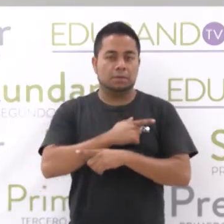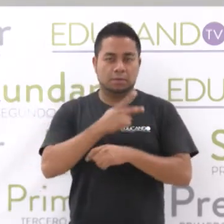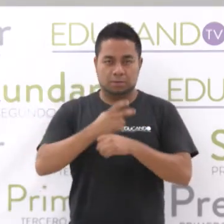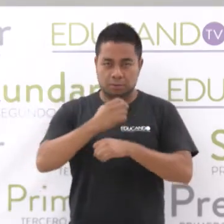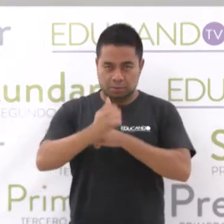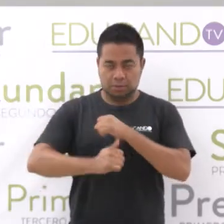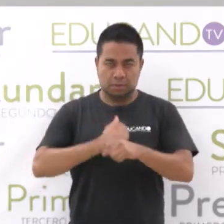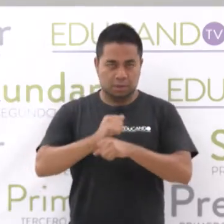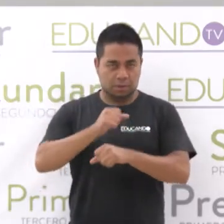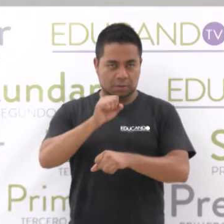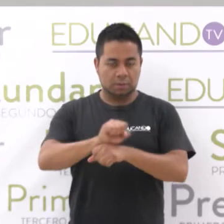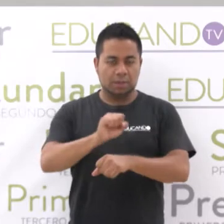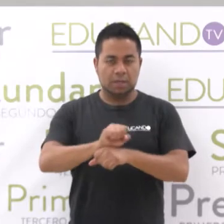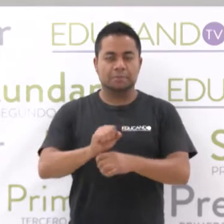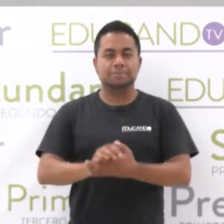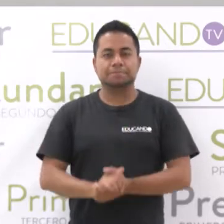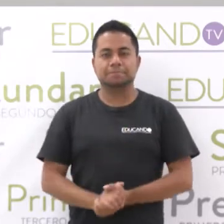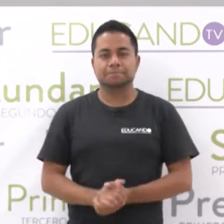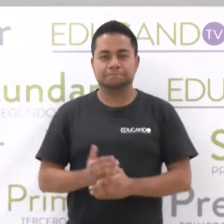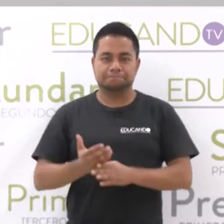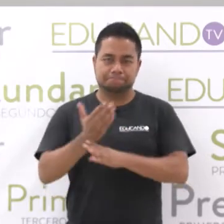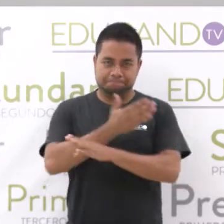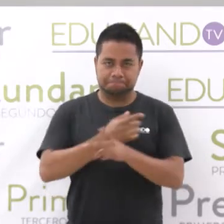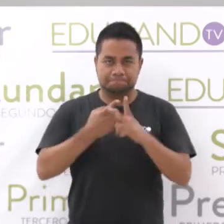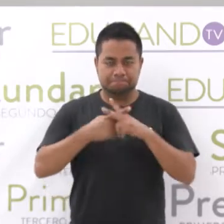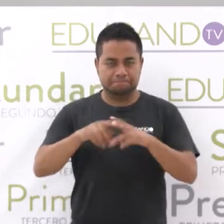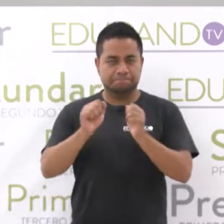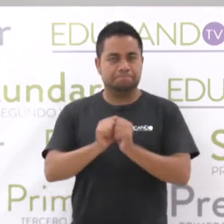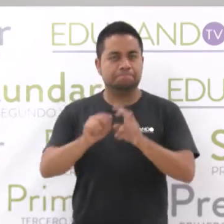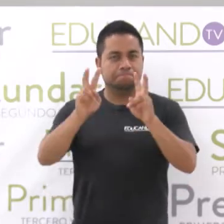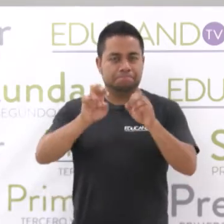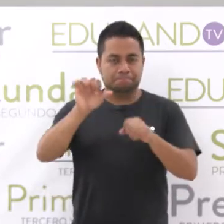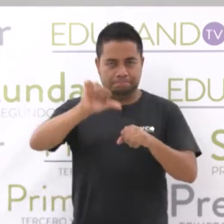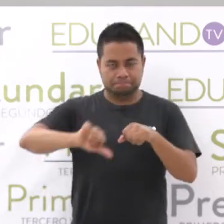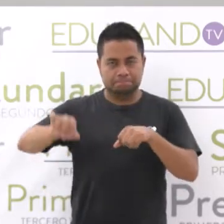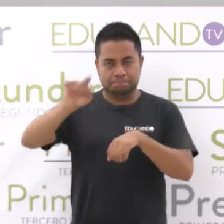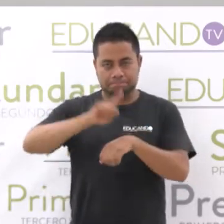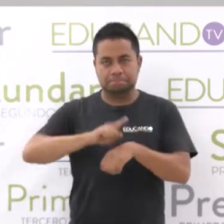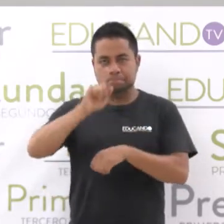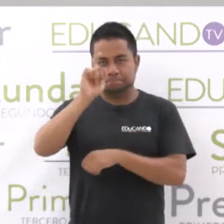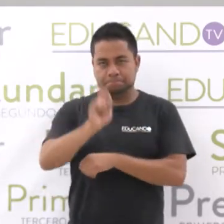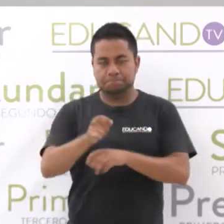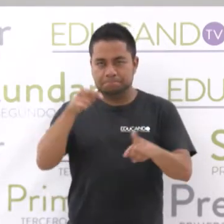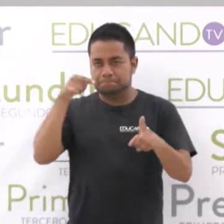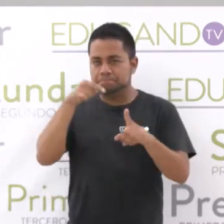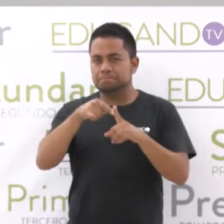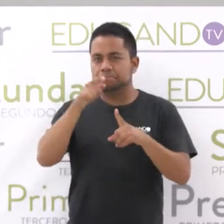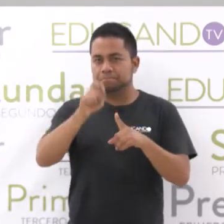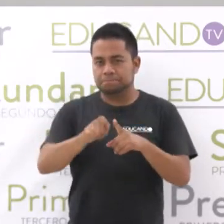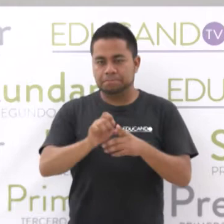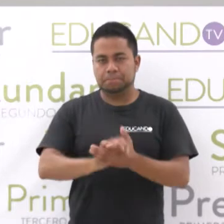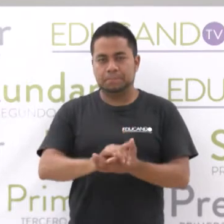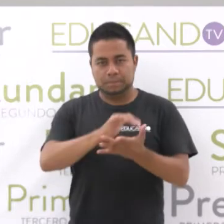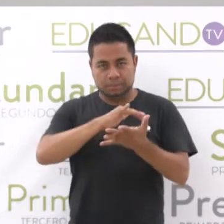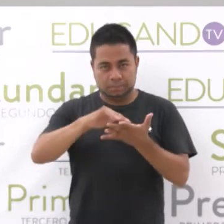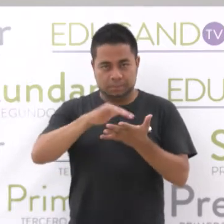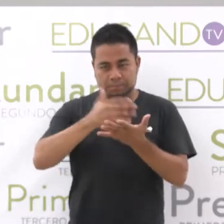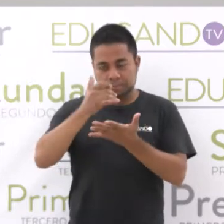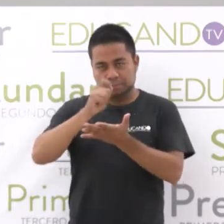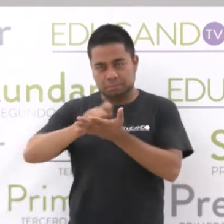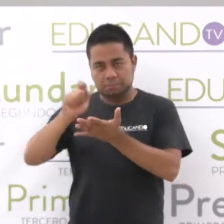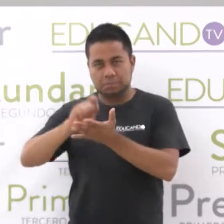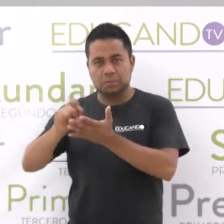de Español segundo grado. Antes de abordar nuestro tema del día de hoy, el cual es leer y